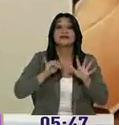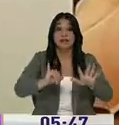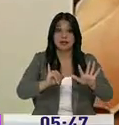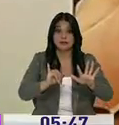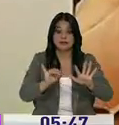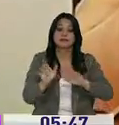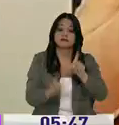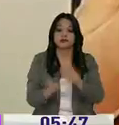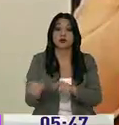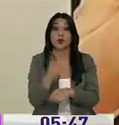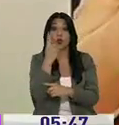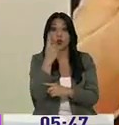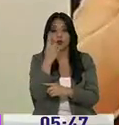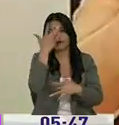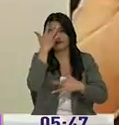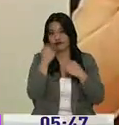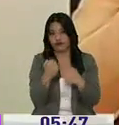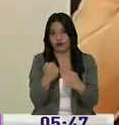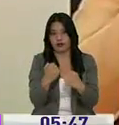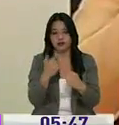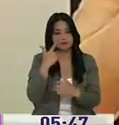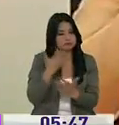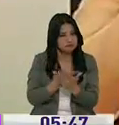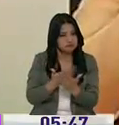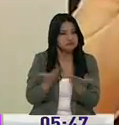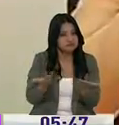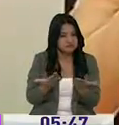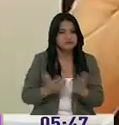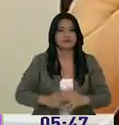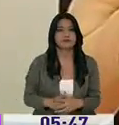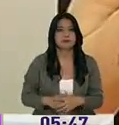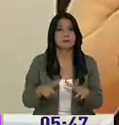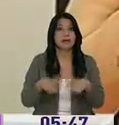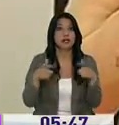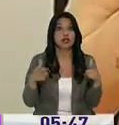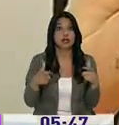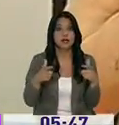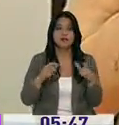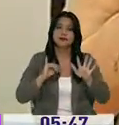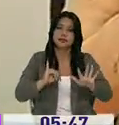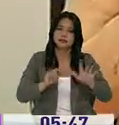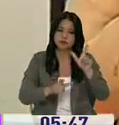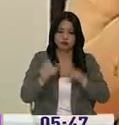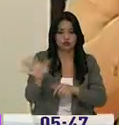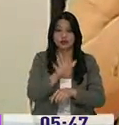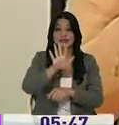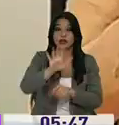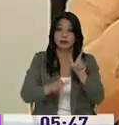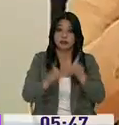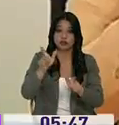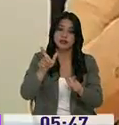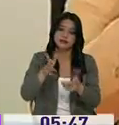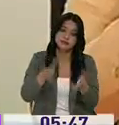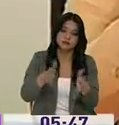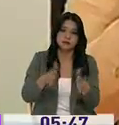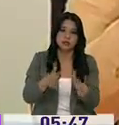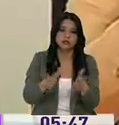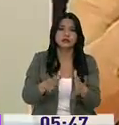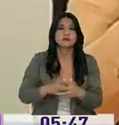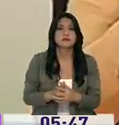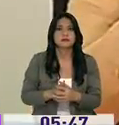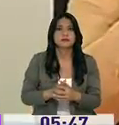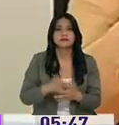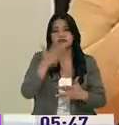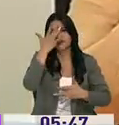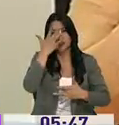estado crítico, dando en evidencia que la mayoría de casos, aproximadamente el 80% de estos, no llevan a ningún tipo